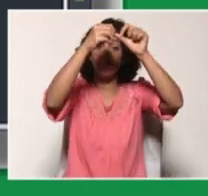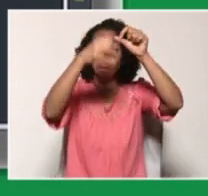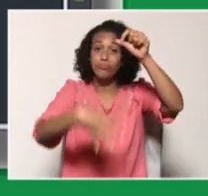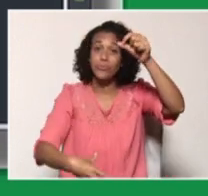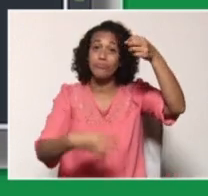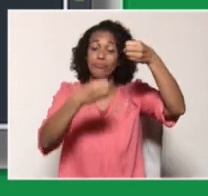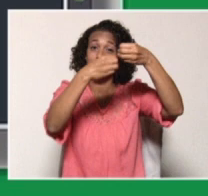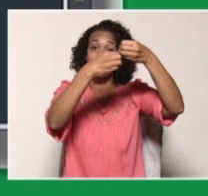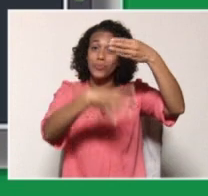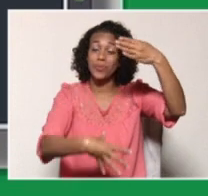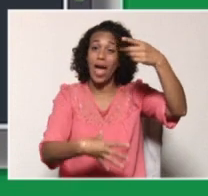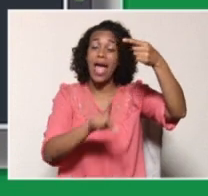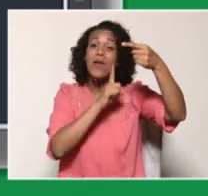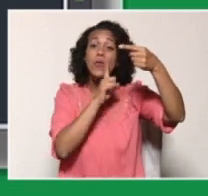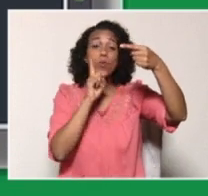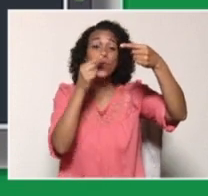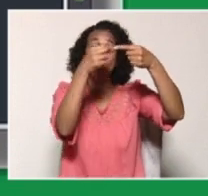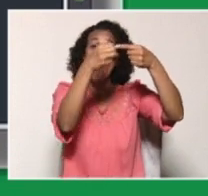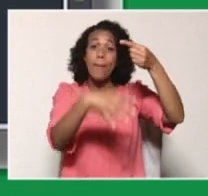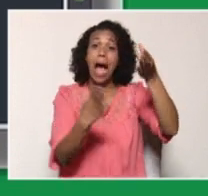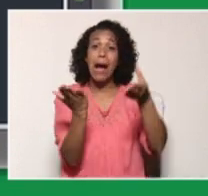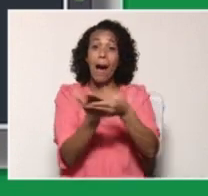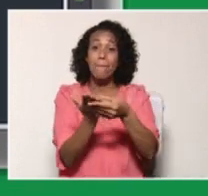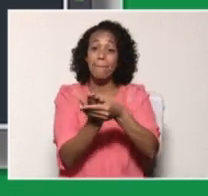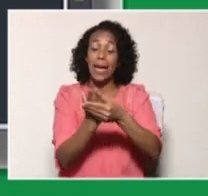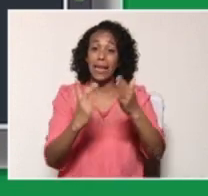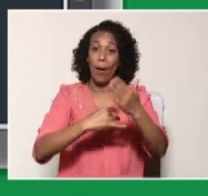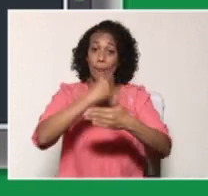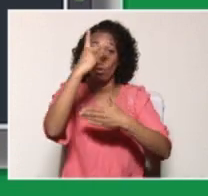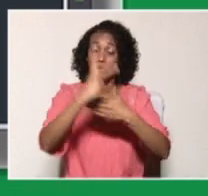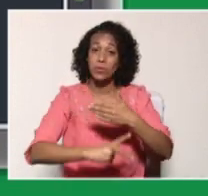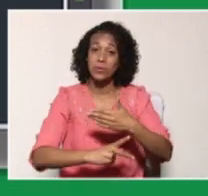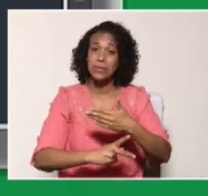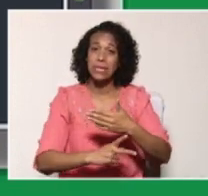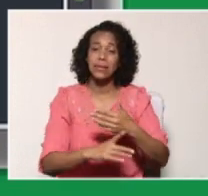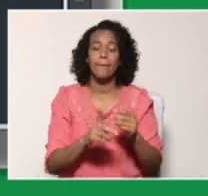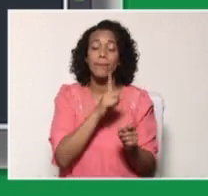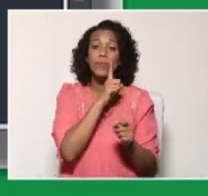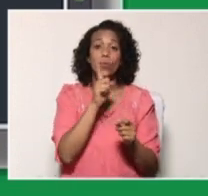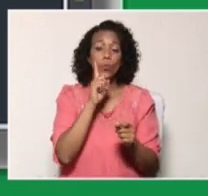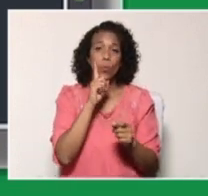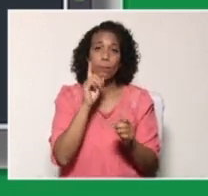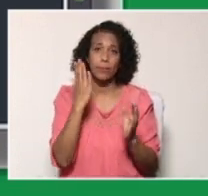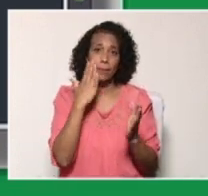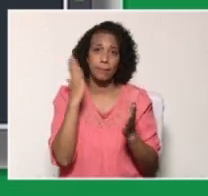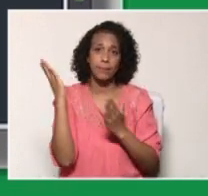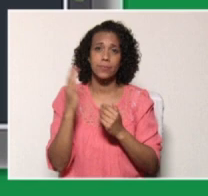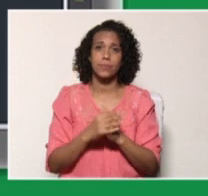Le colocamos el nombre que le queremos dar a nuestro proyecto, le colocamos aquí